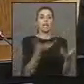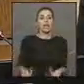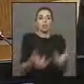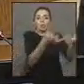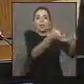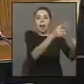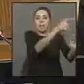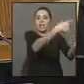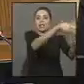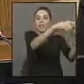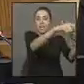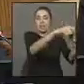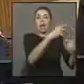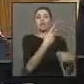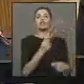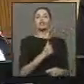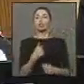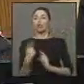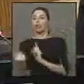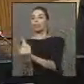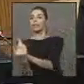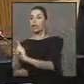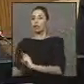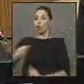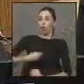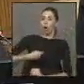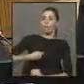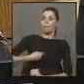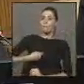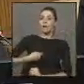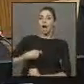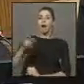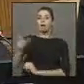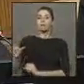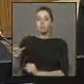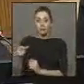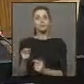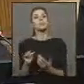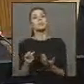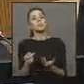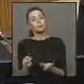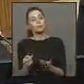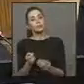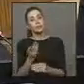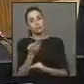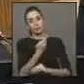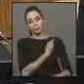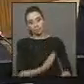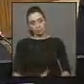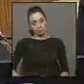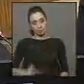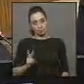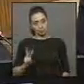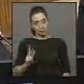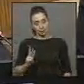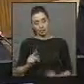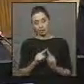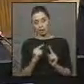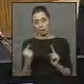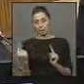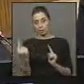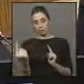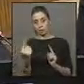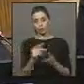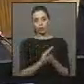consumidores. El proyecto entonces, y solicito, señor presidente, y por su intermedio